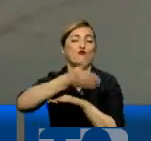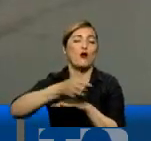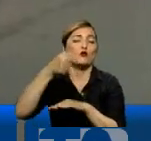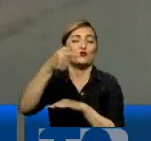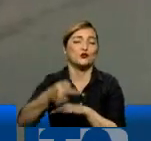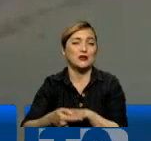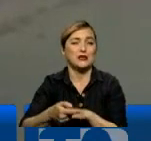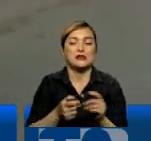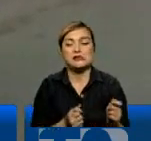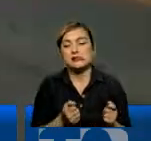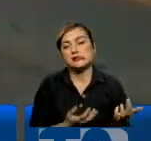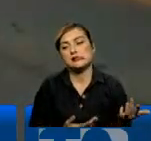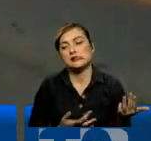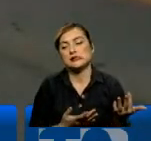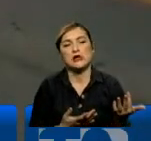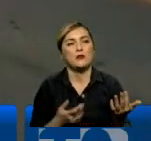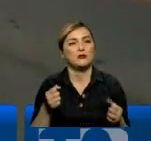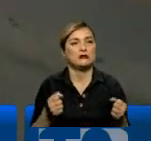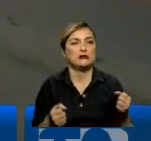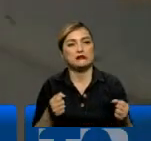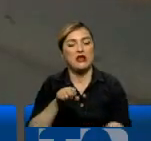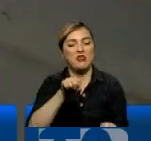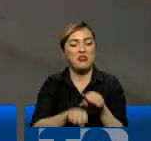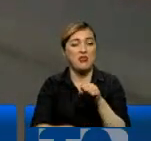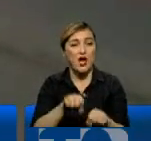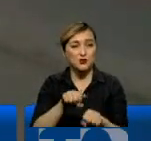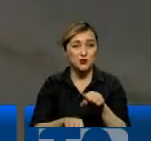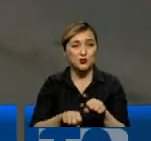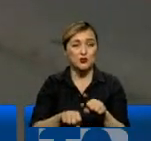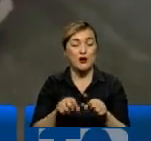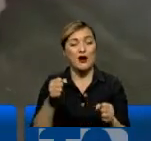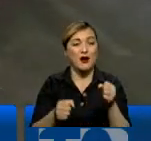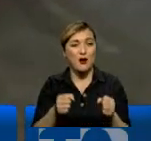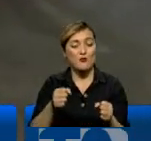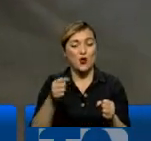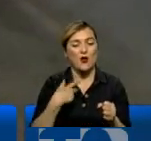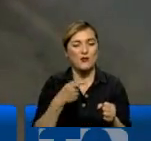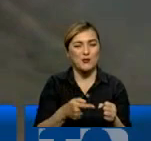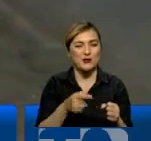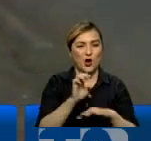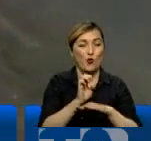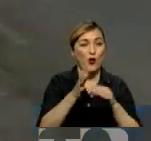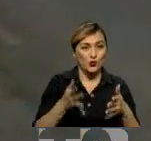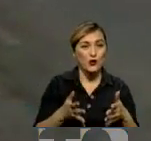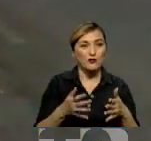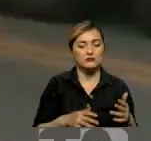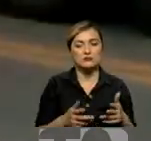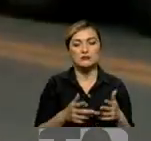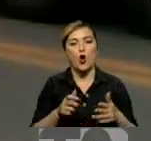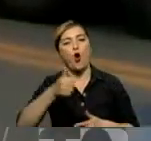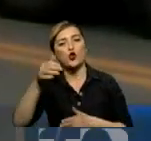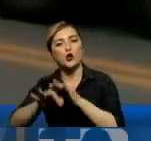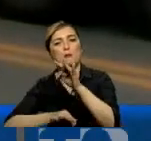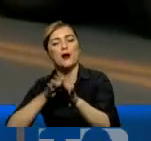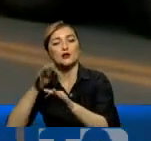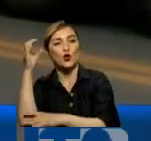A ello se suma el daño de sus vehículos por el intercambio de conductores en frontera con varias tractomulas accidentadas en el vecino país. Por